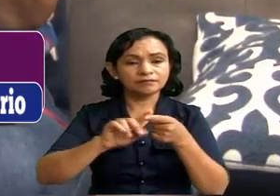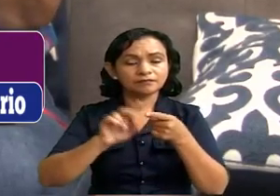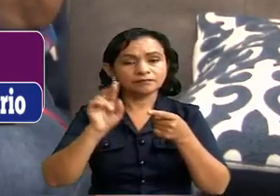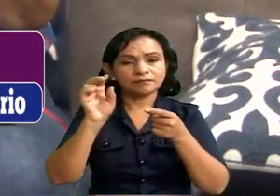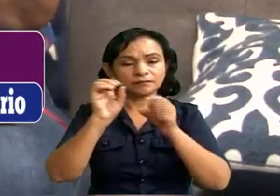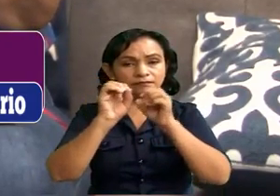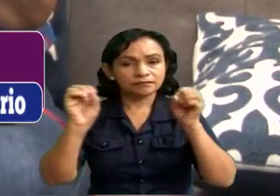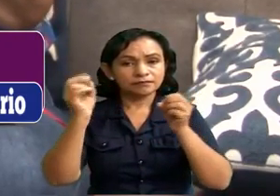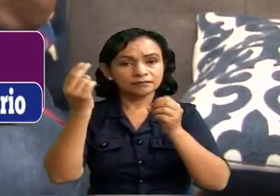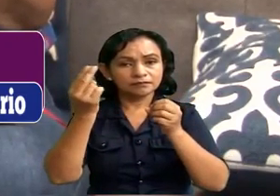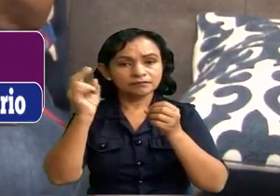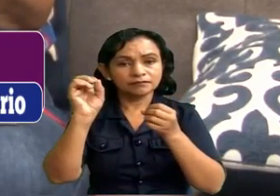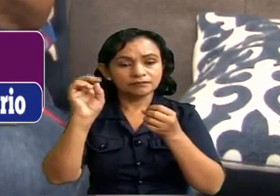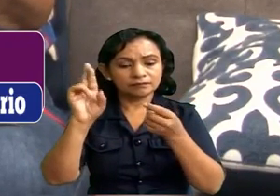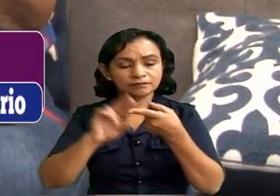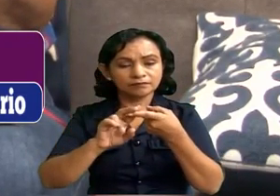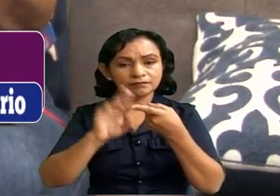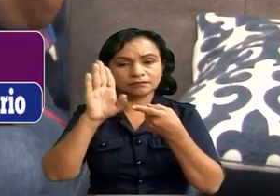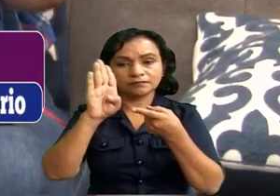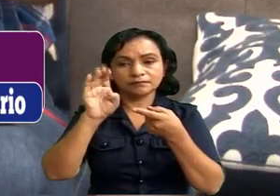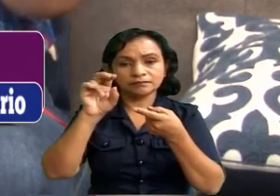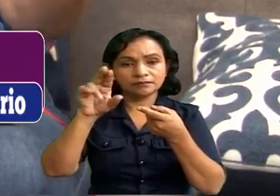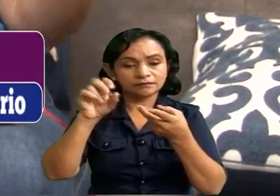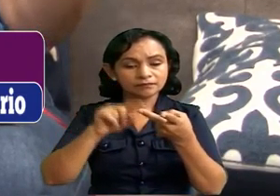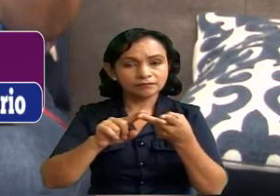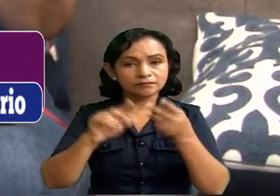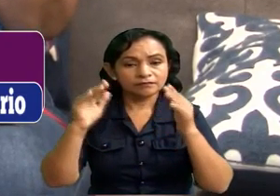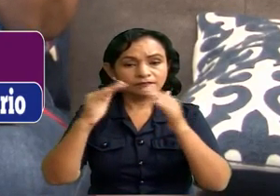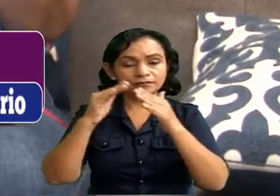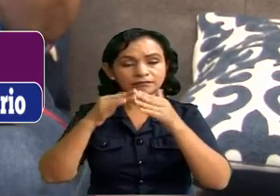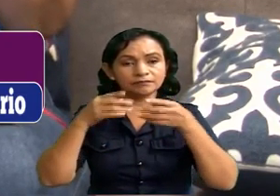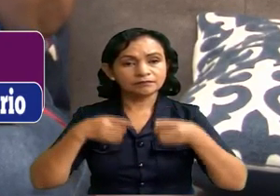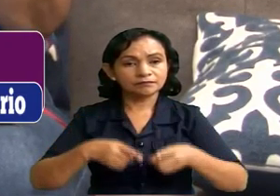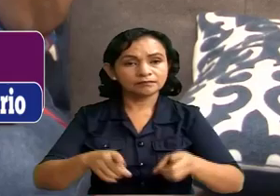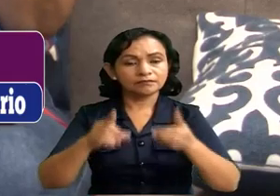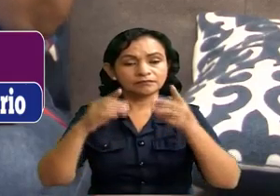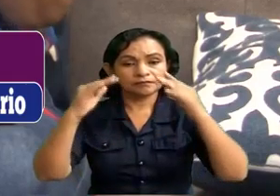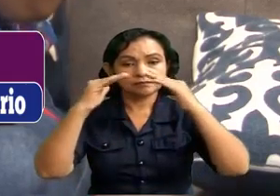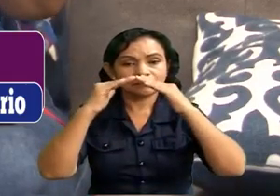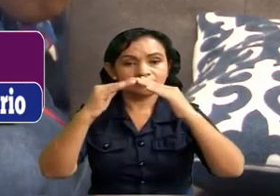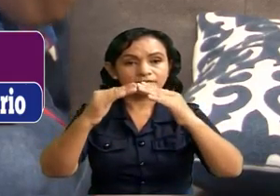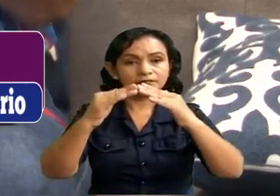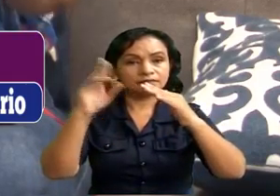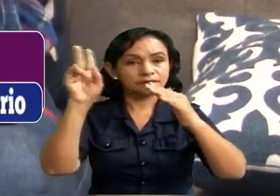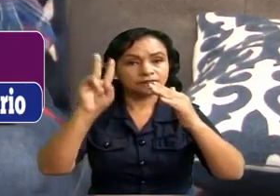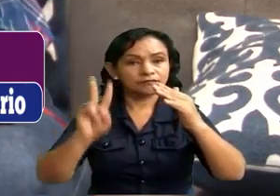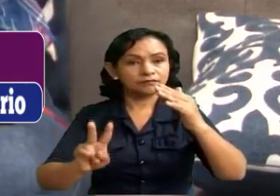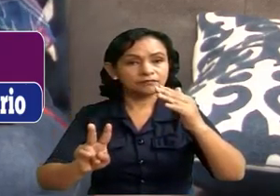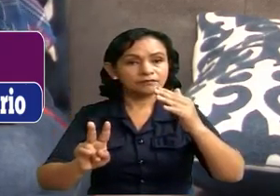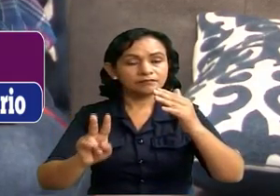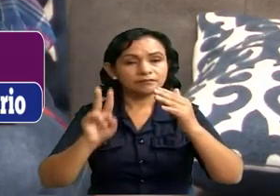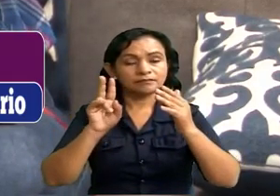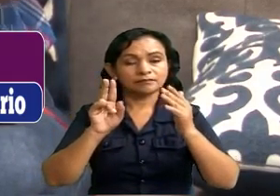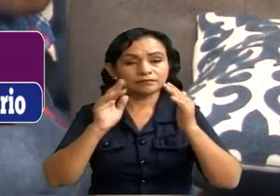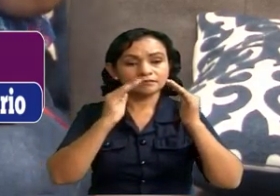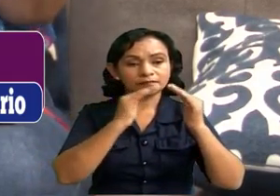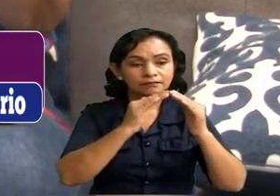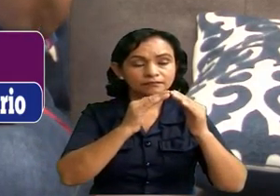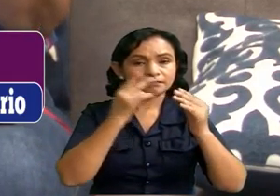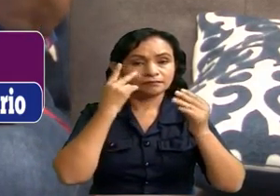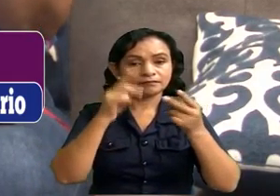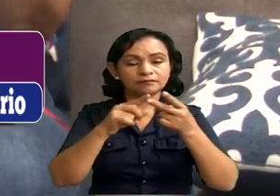Cero, programa de bono productivo, la vivienda digna, plan techo. En Venezuela son misión vivienda,